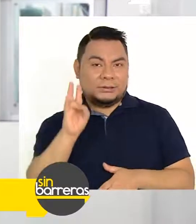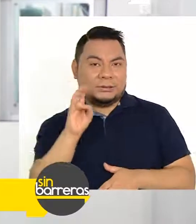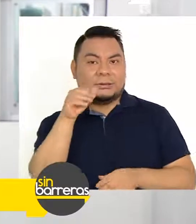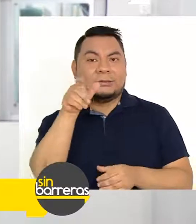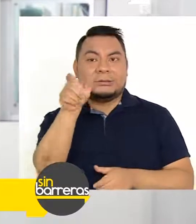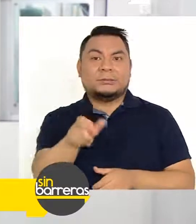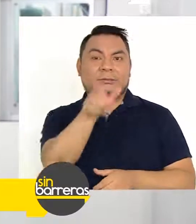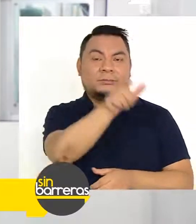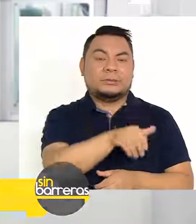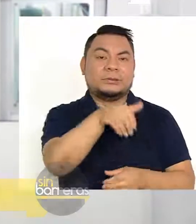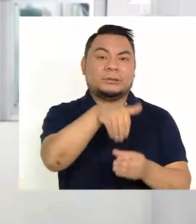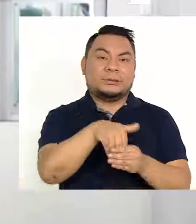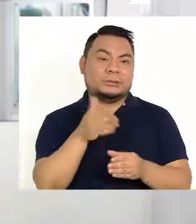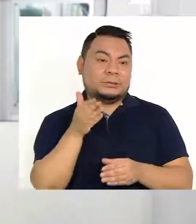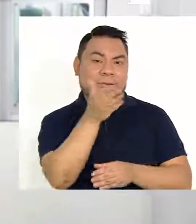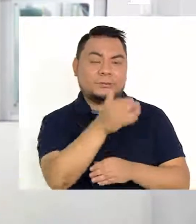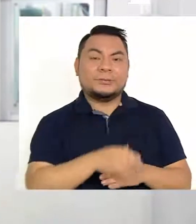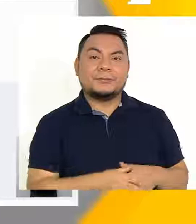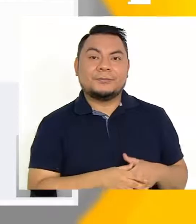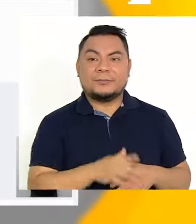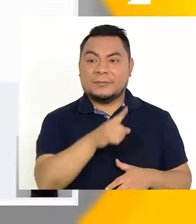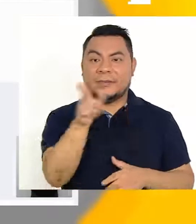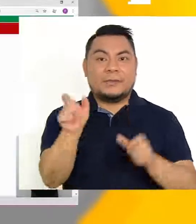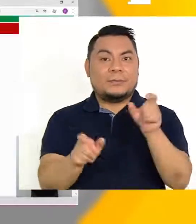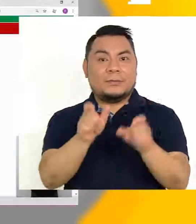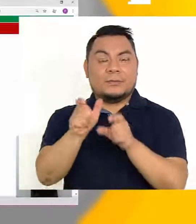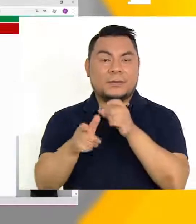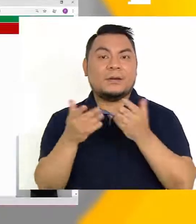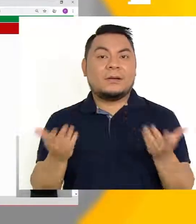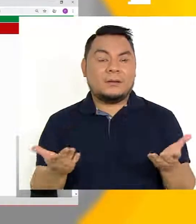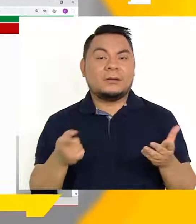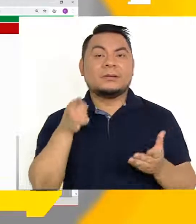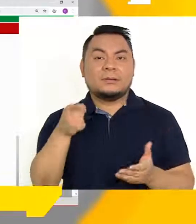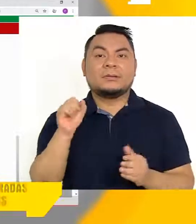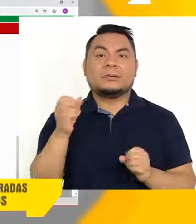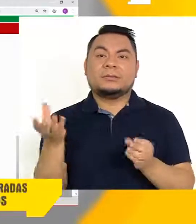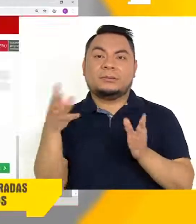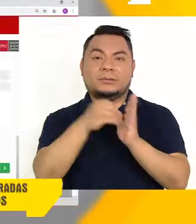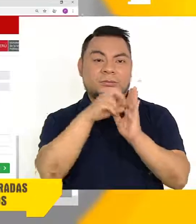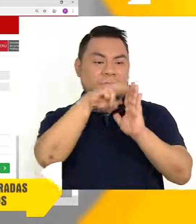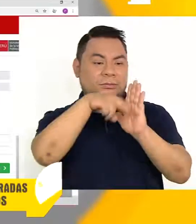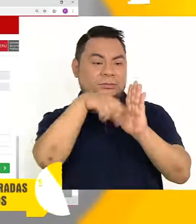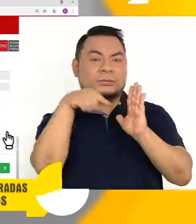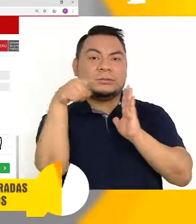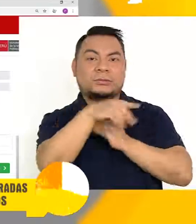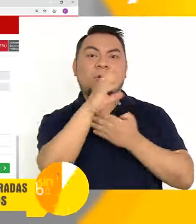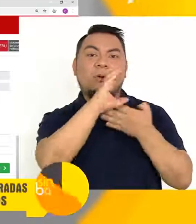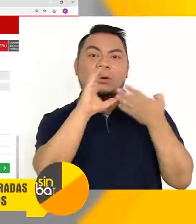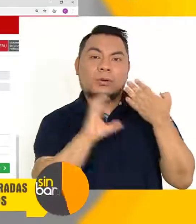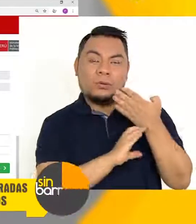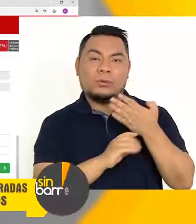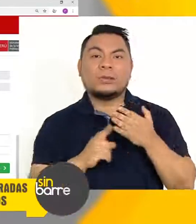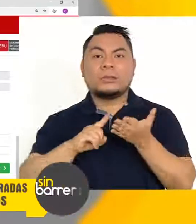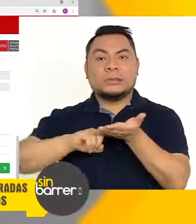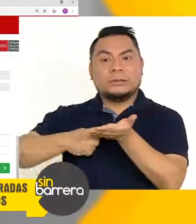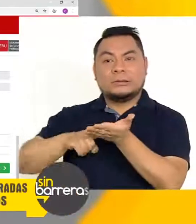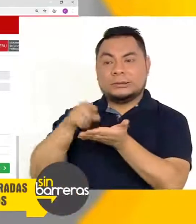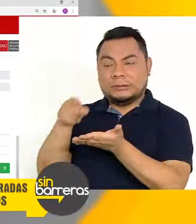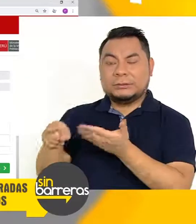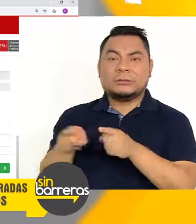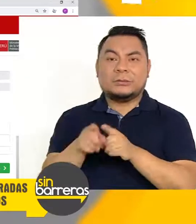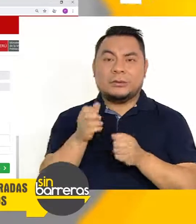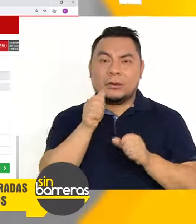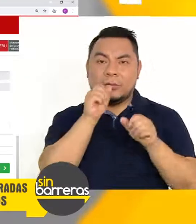356.007 electores y electoras. Estas personas provienen del registro del CONADIS, del padrón del RENIEC, de